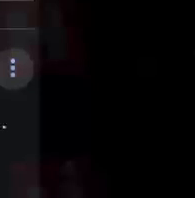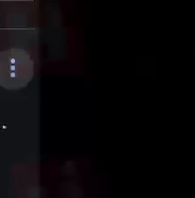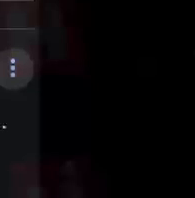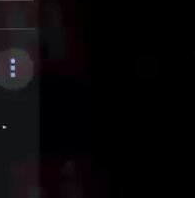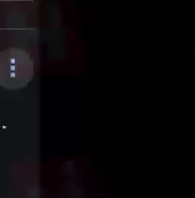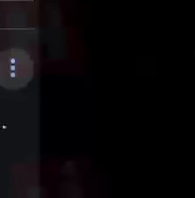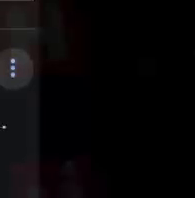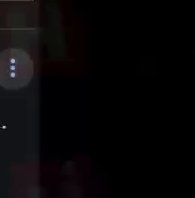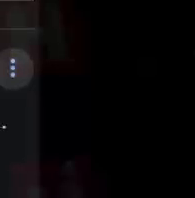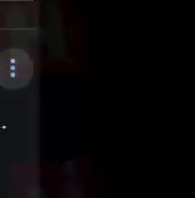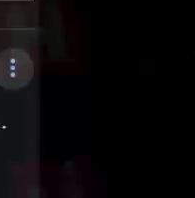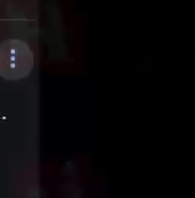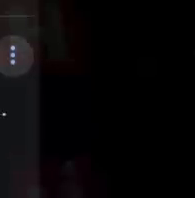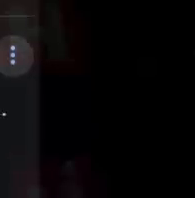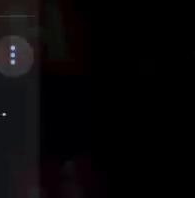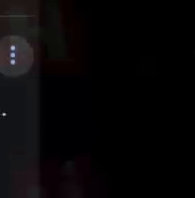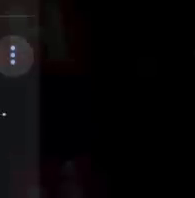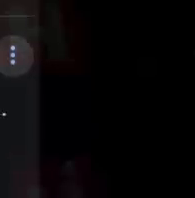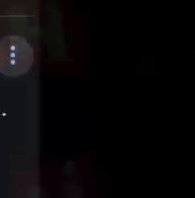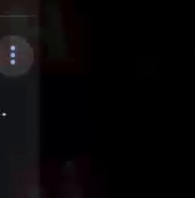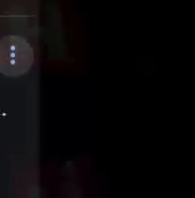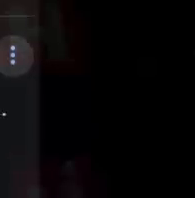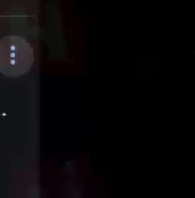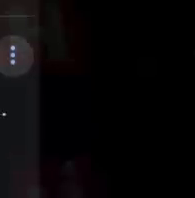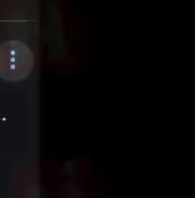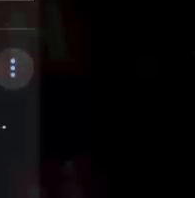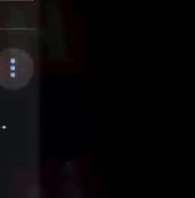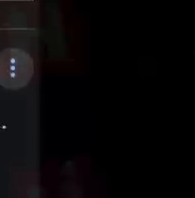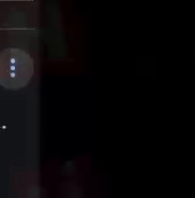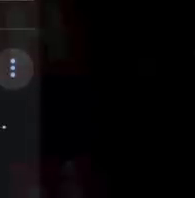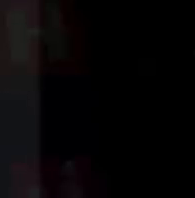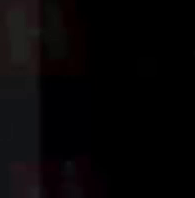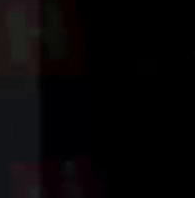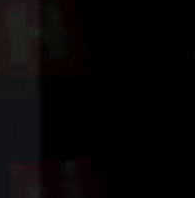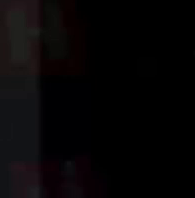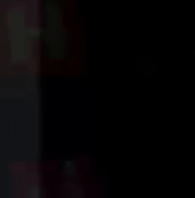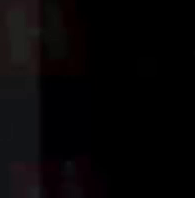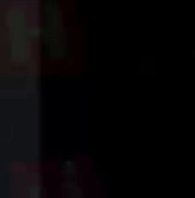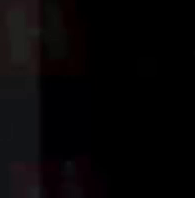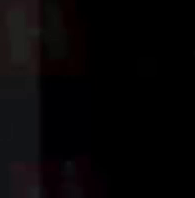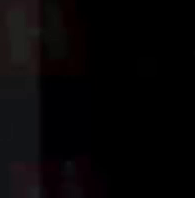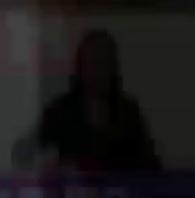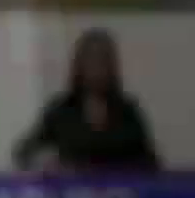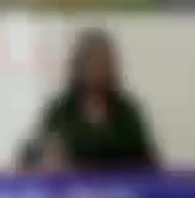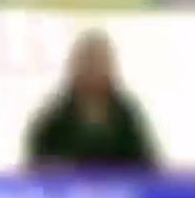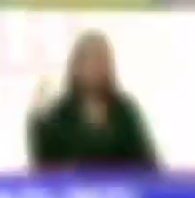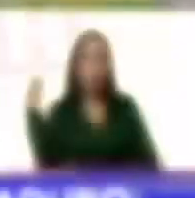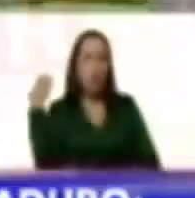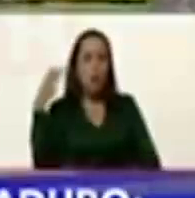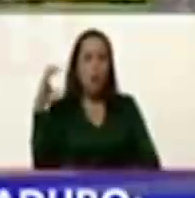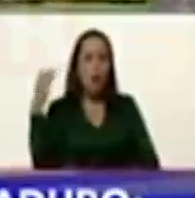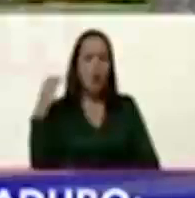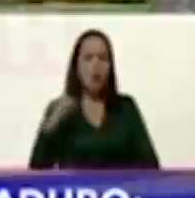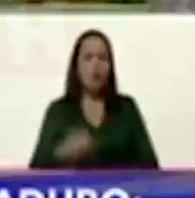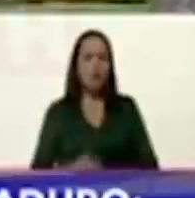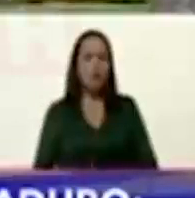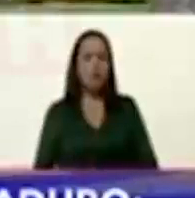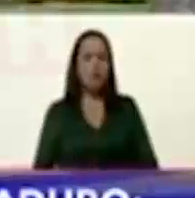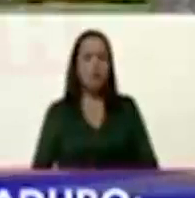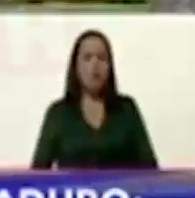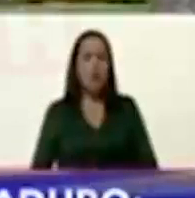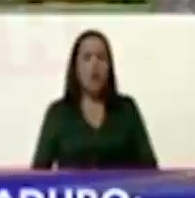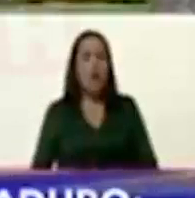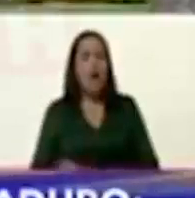que pueda tener cualquier chavista. El pulso del dictador se pondrá a prueba el próximo 10 de marzo cuando se produzca lo que promete